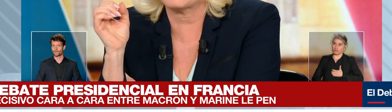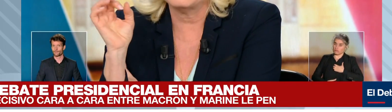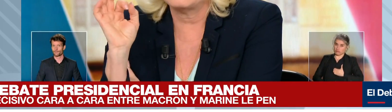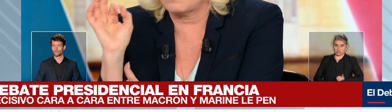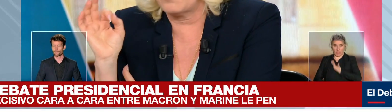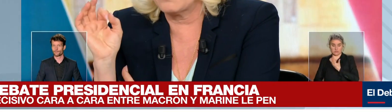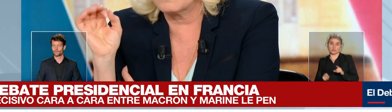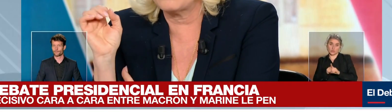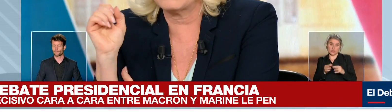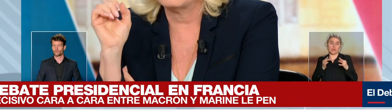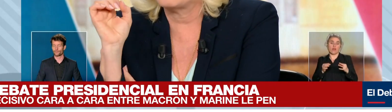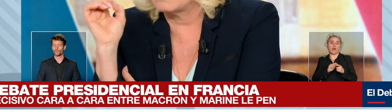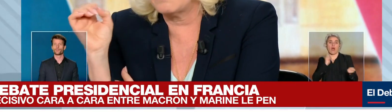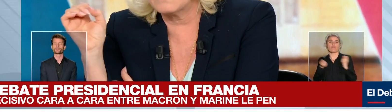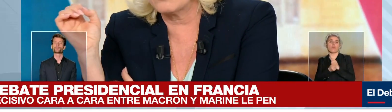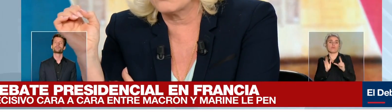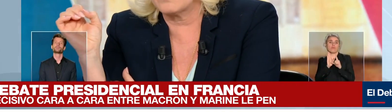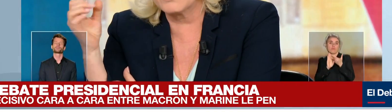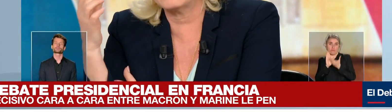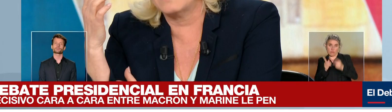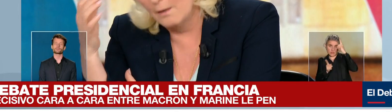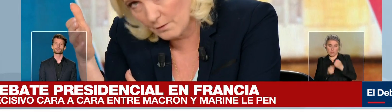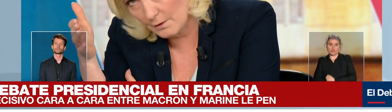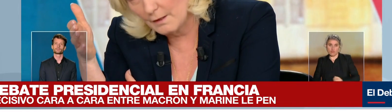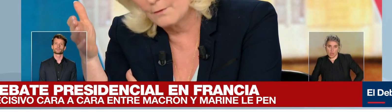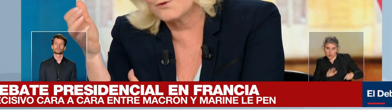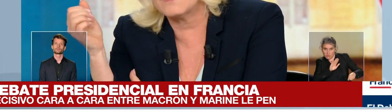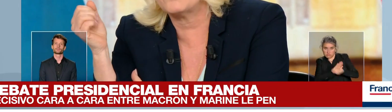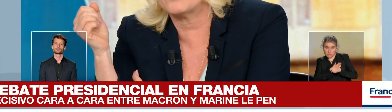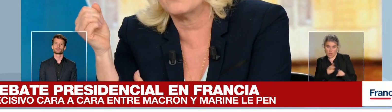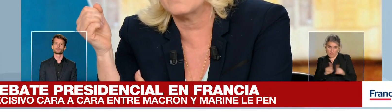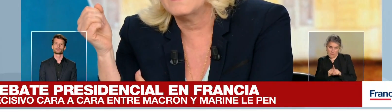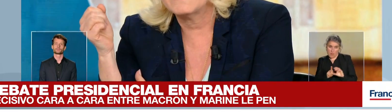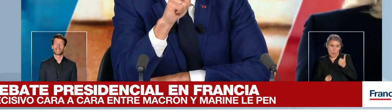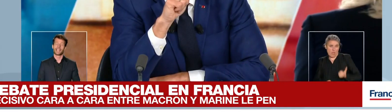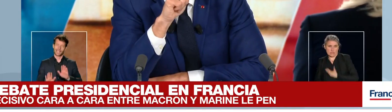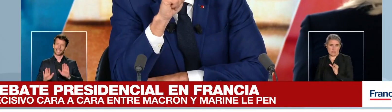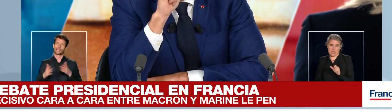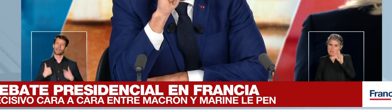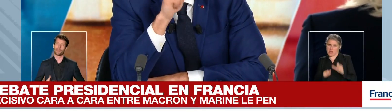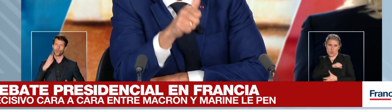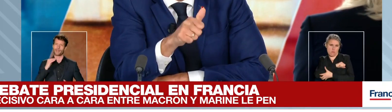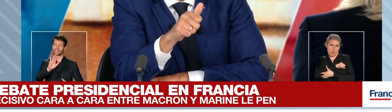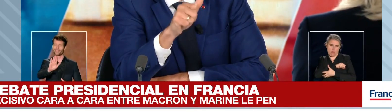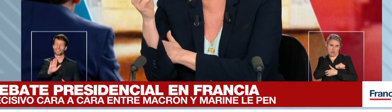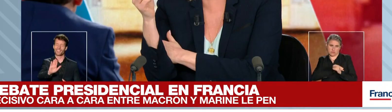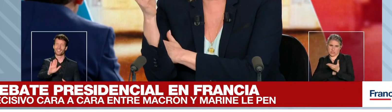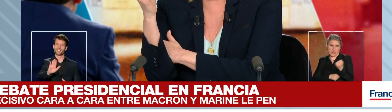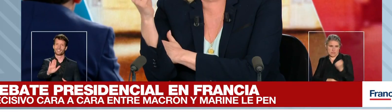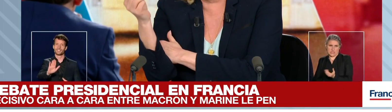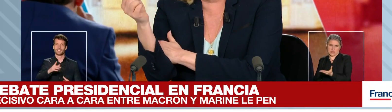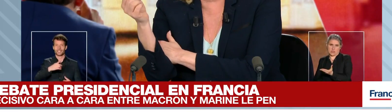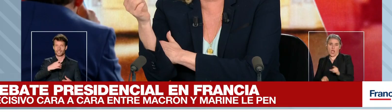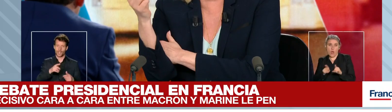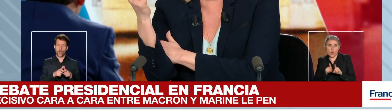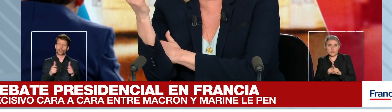en cuanto al trabajo, ellos han tomado muy mal la respuesta que usted hizo sobre la indemnización del desempleo, que también señora afectó Le Pen a los más pobres nuestra y